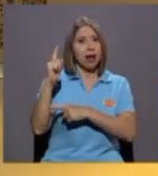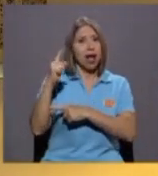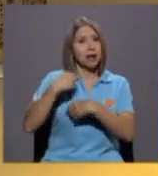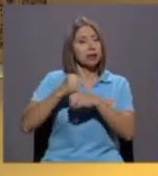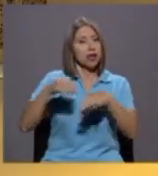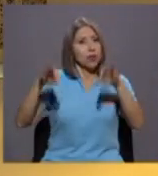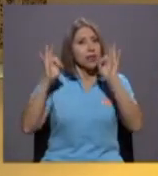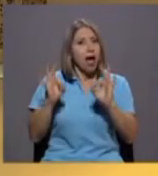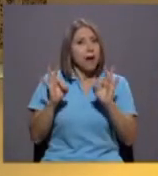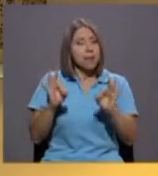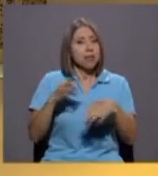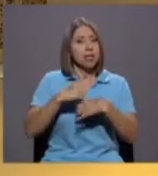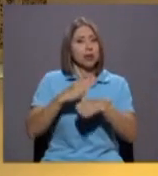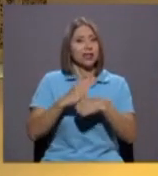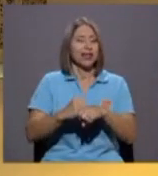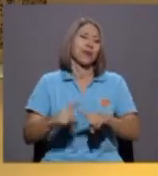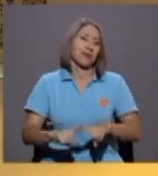pero